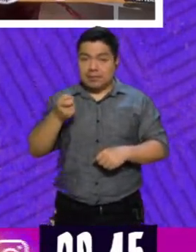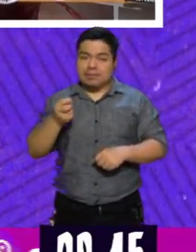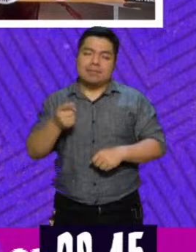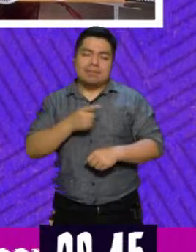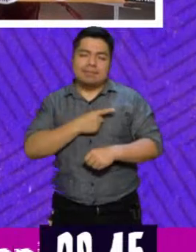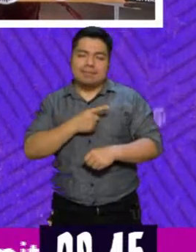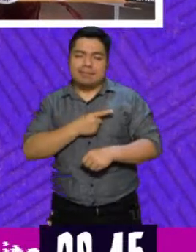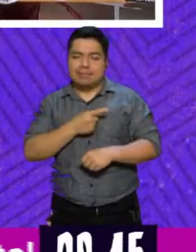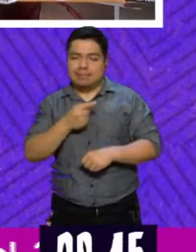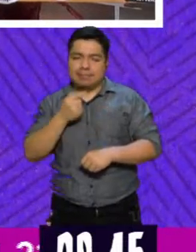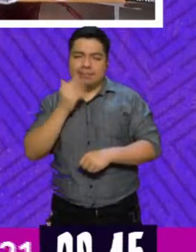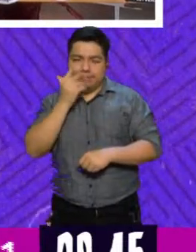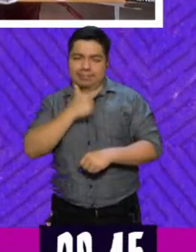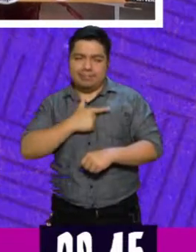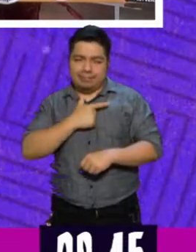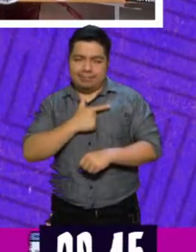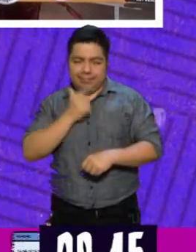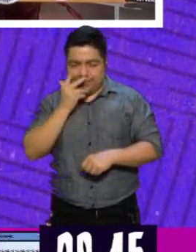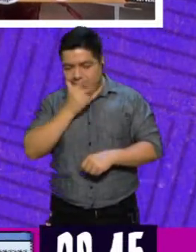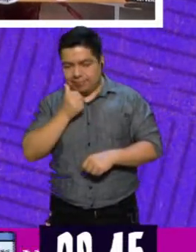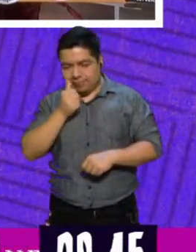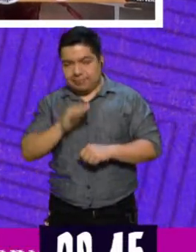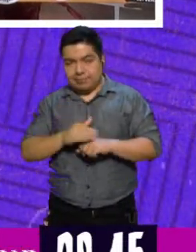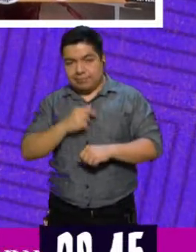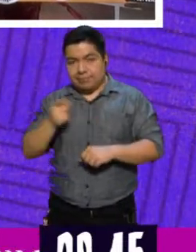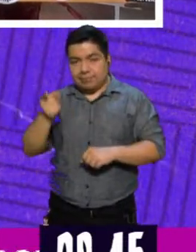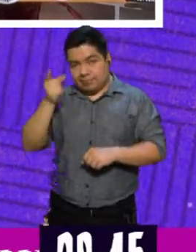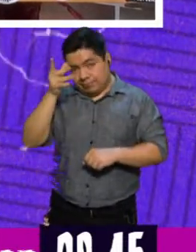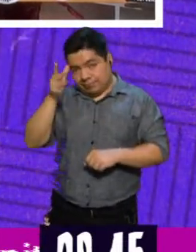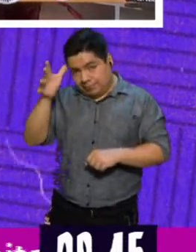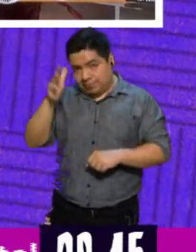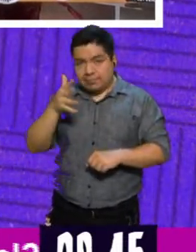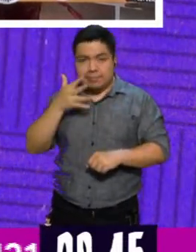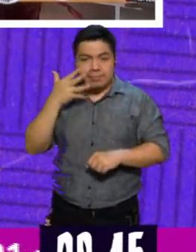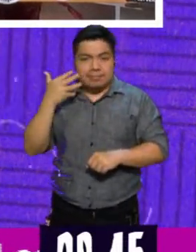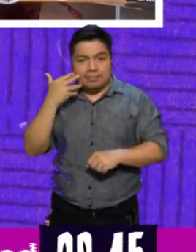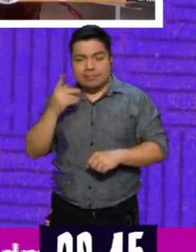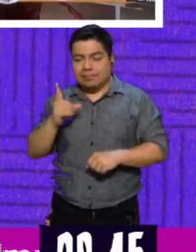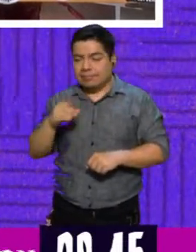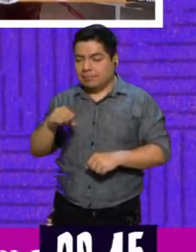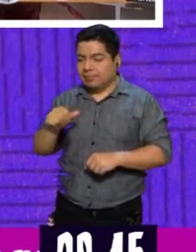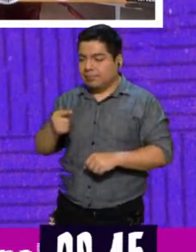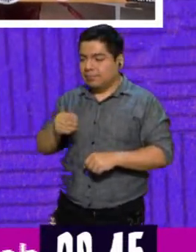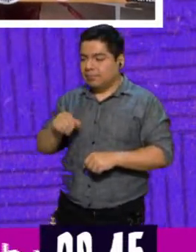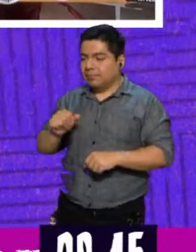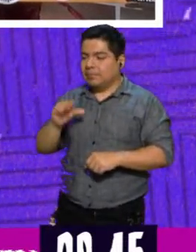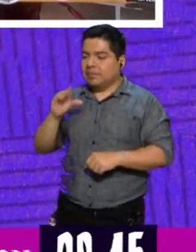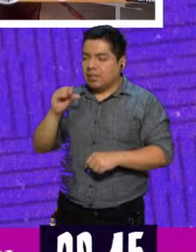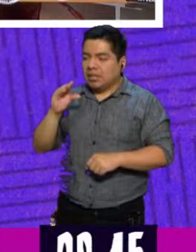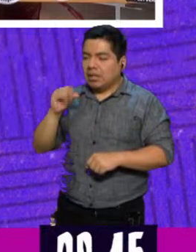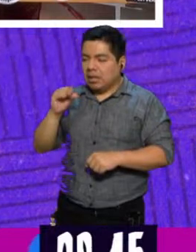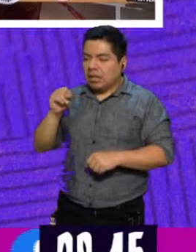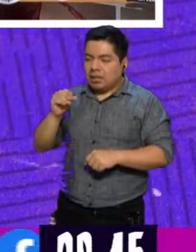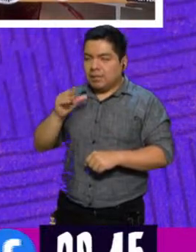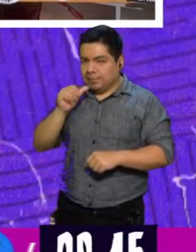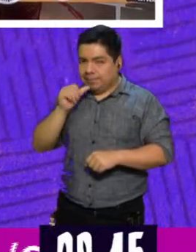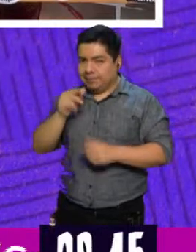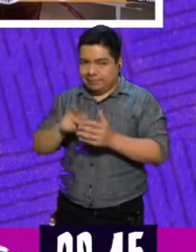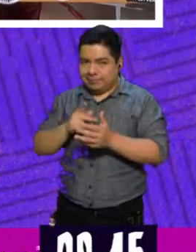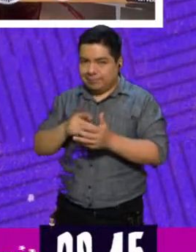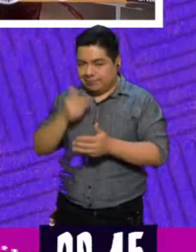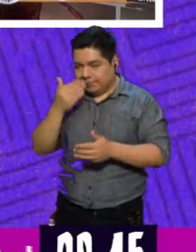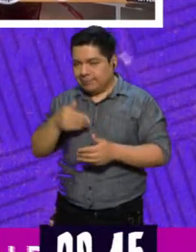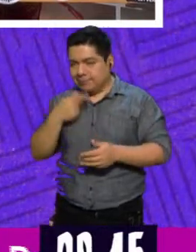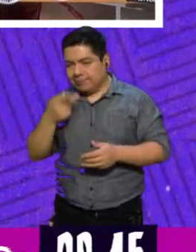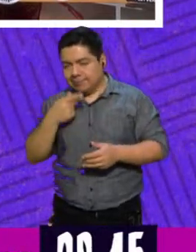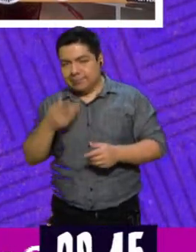súper bonito Sí. de Don Gato, que es un guiño bien cultural, que Demóstenes sea tartamudo. Y luego cuenta la leyenda,